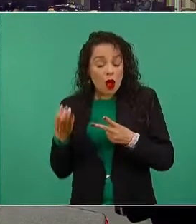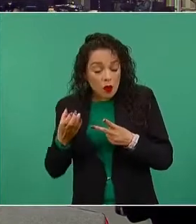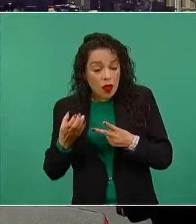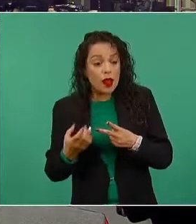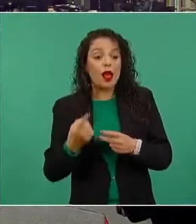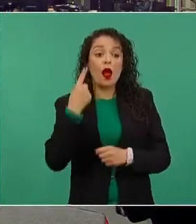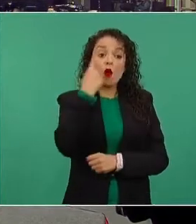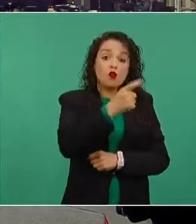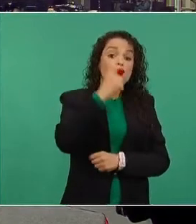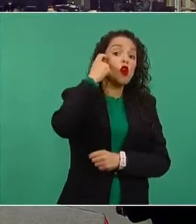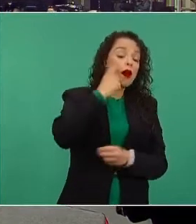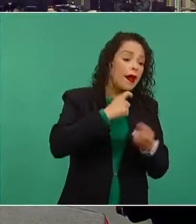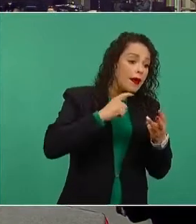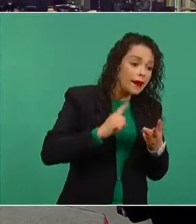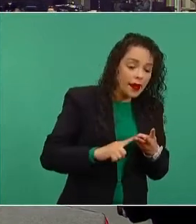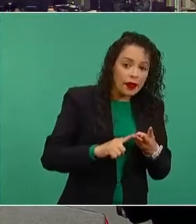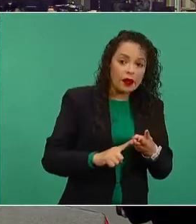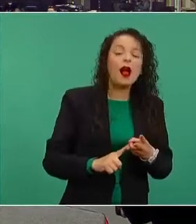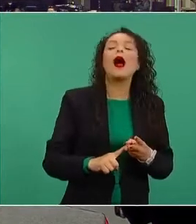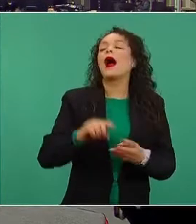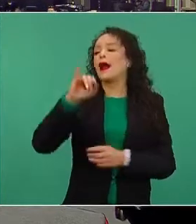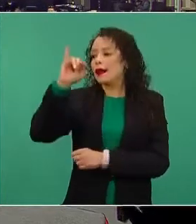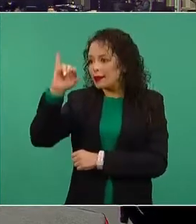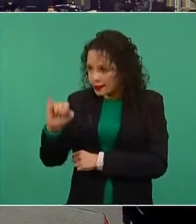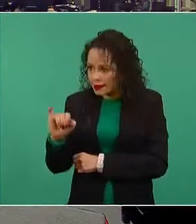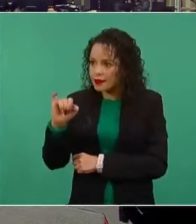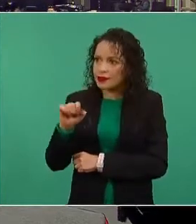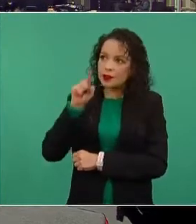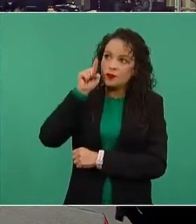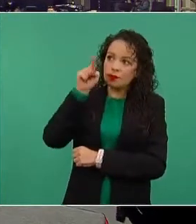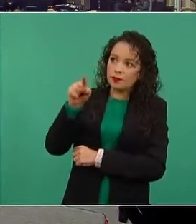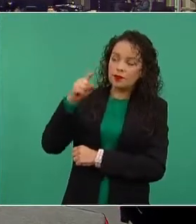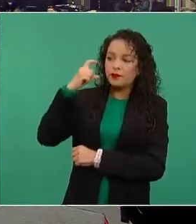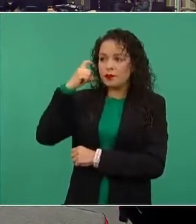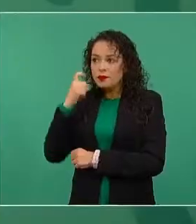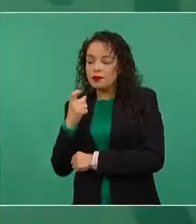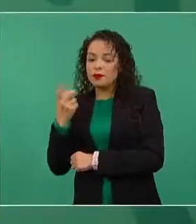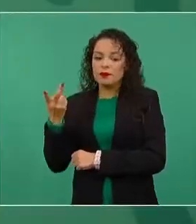la de Guerrero es de combustóleo y es carbón.